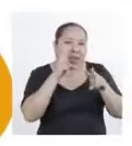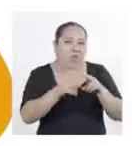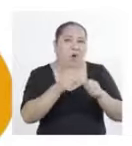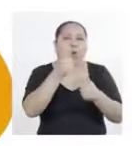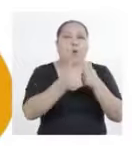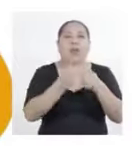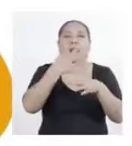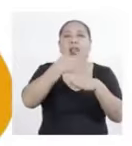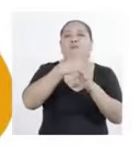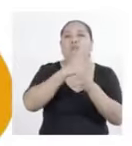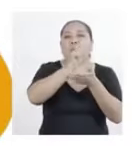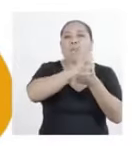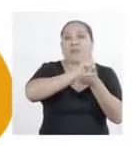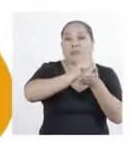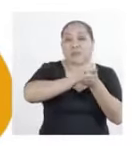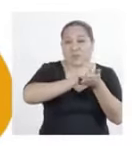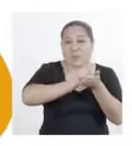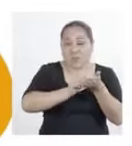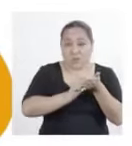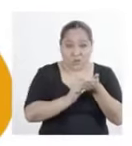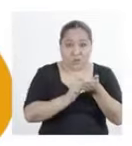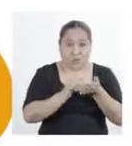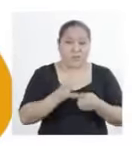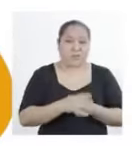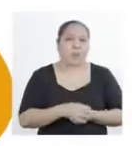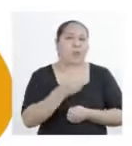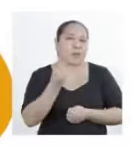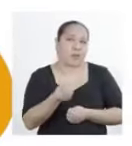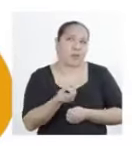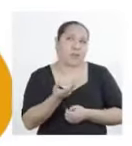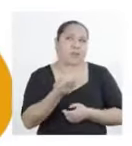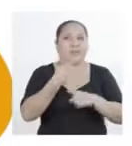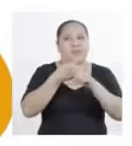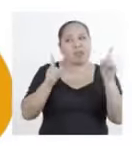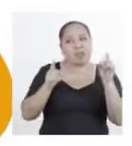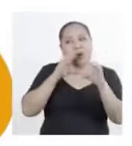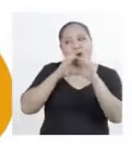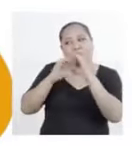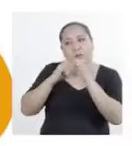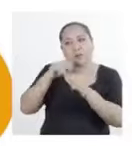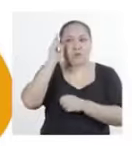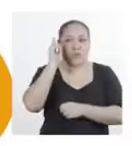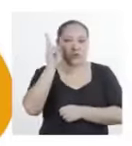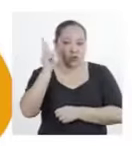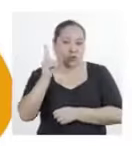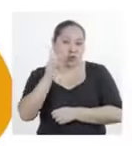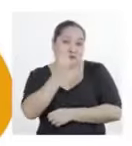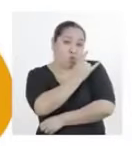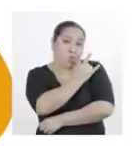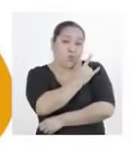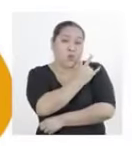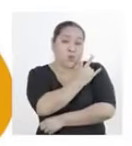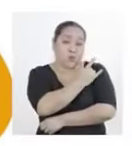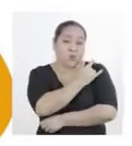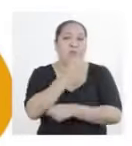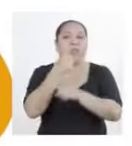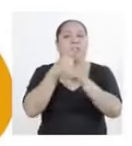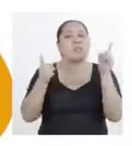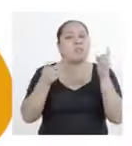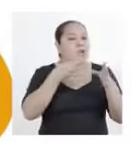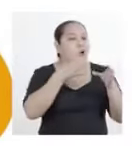podremos definir el registro, o sea, el tono que vamos a usar Porque una cosa es dirigirse a profesores